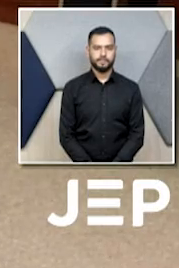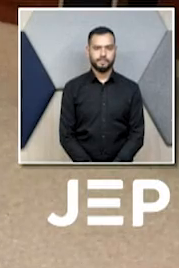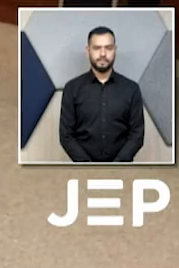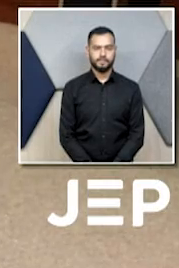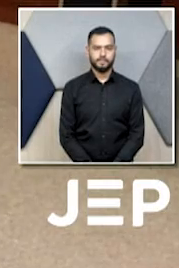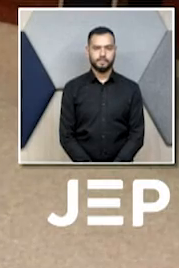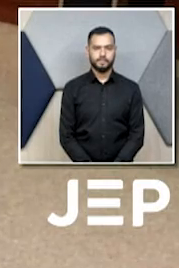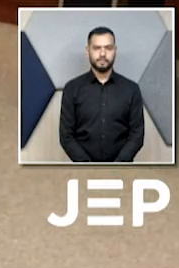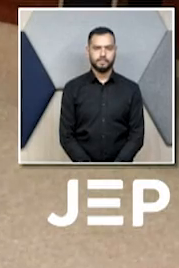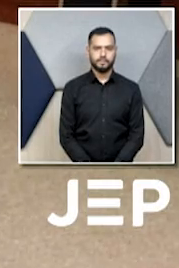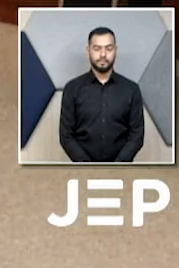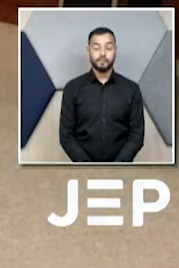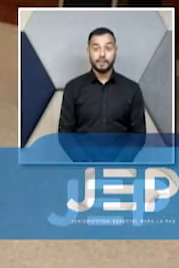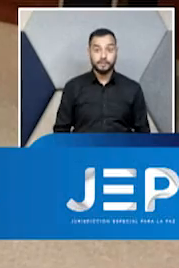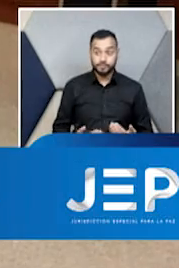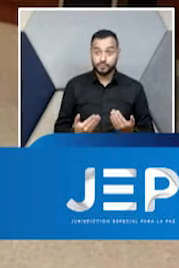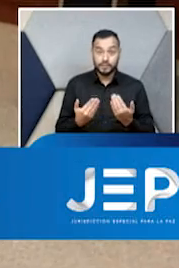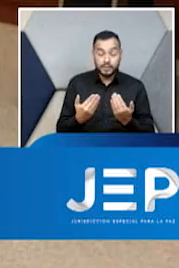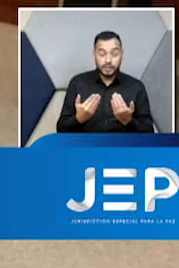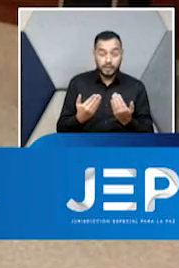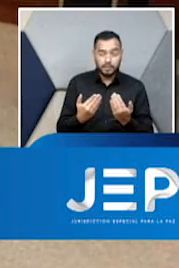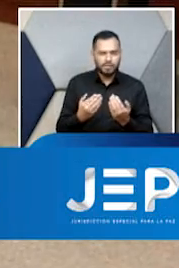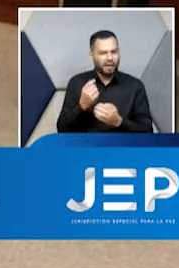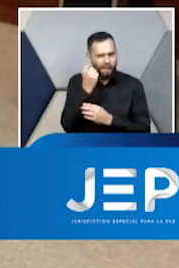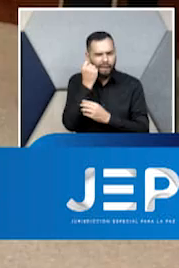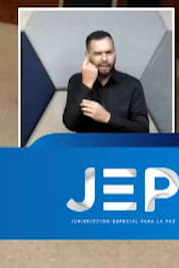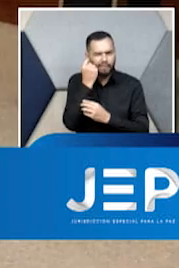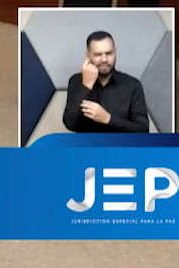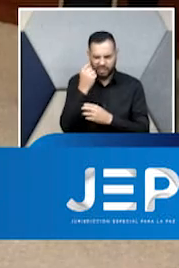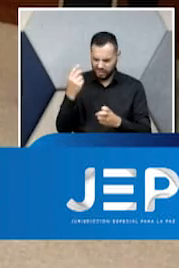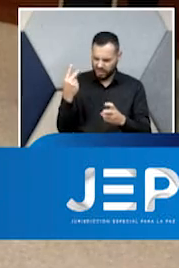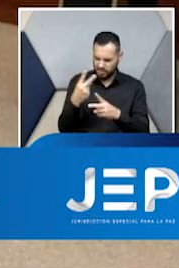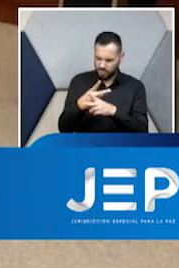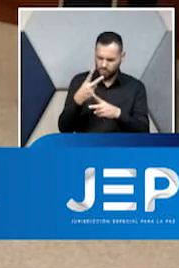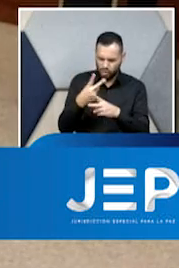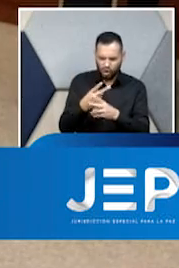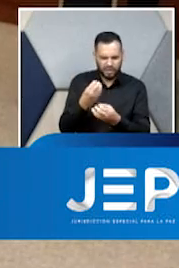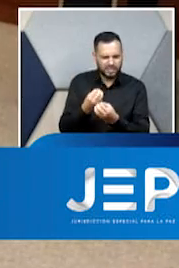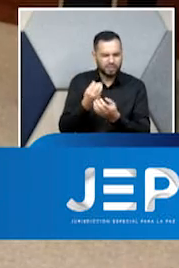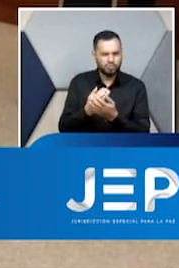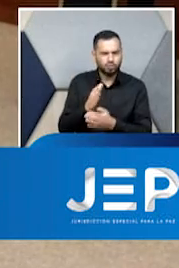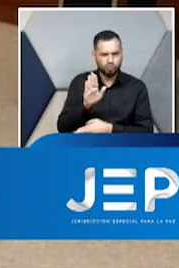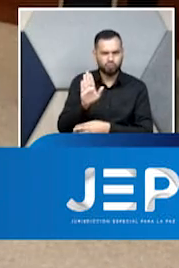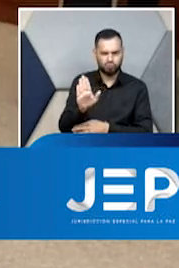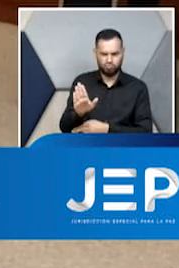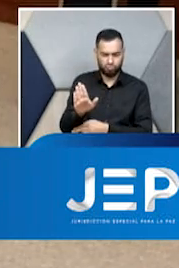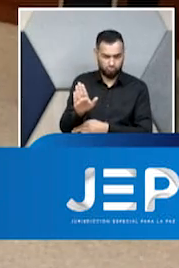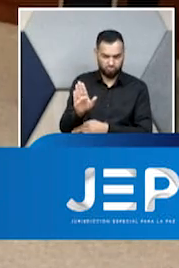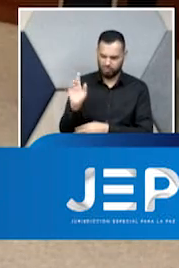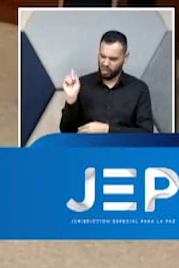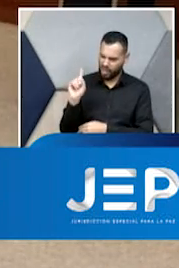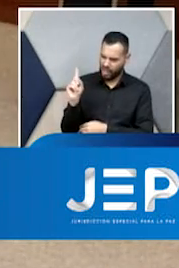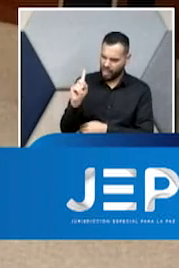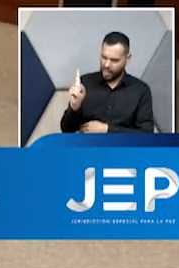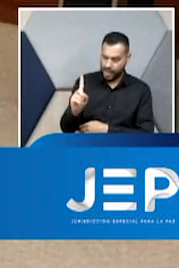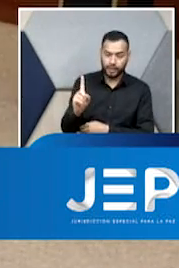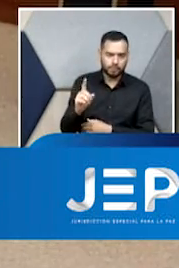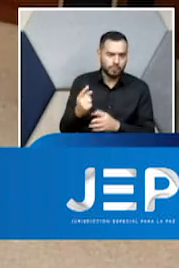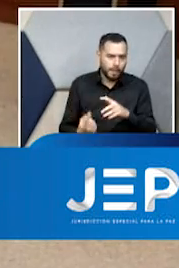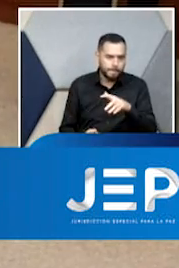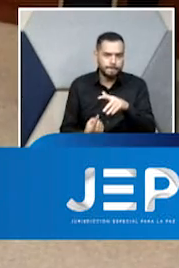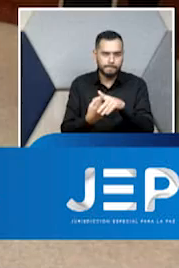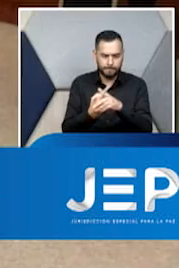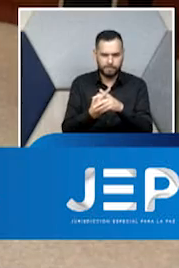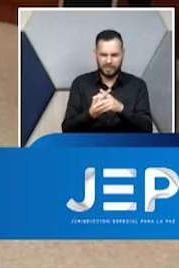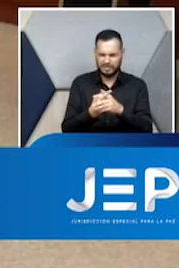Que nos permitan comprender las violencias estructurales que dieron lugar a la comisión de los crímenes más